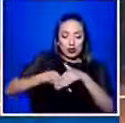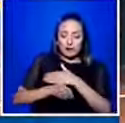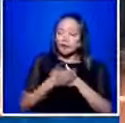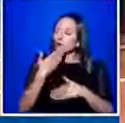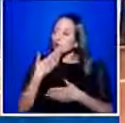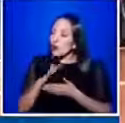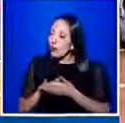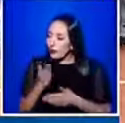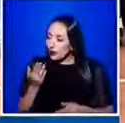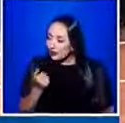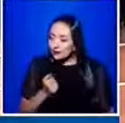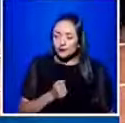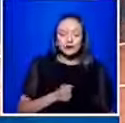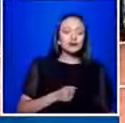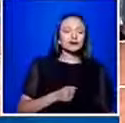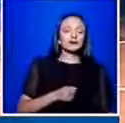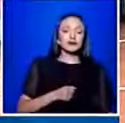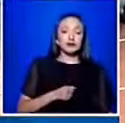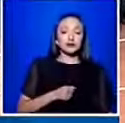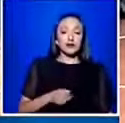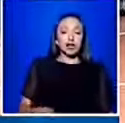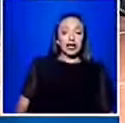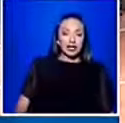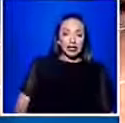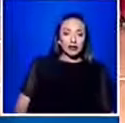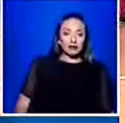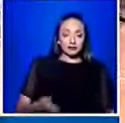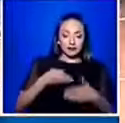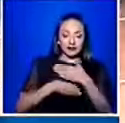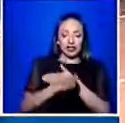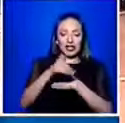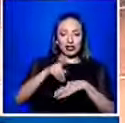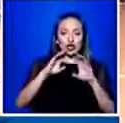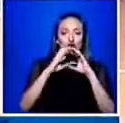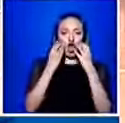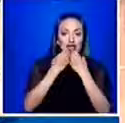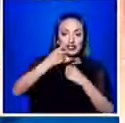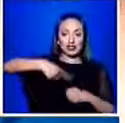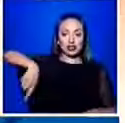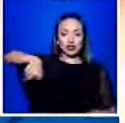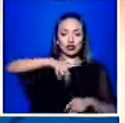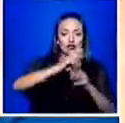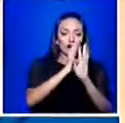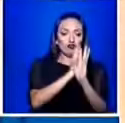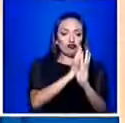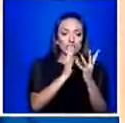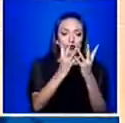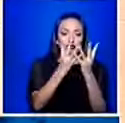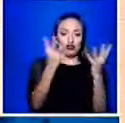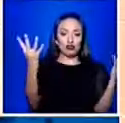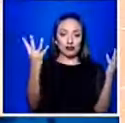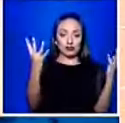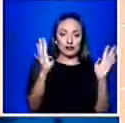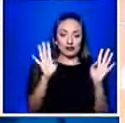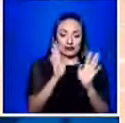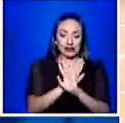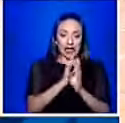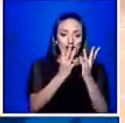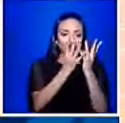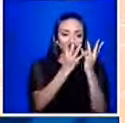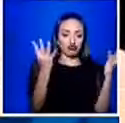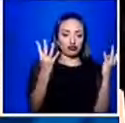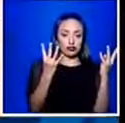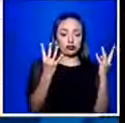amable, gracias por su gentil. Han ingresado ya al Coliseo y van a proceder ya a formar las escuadras para